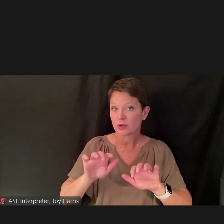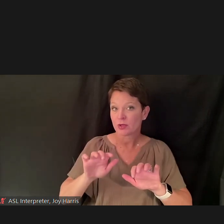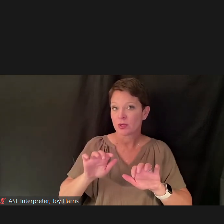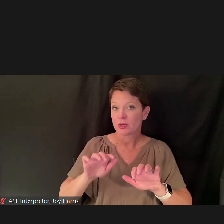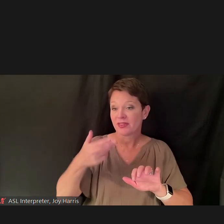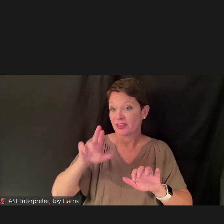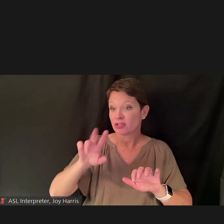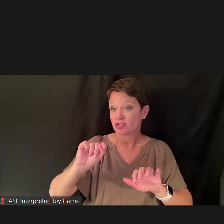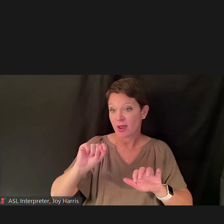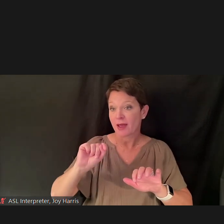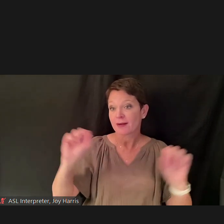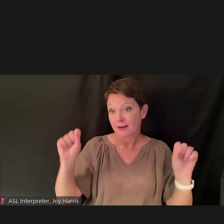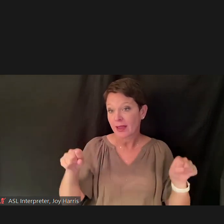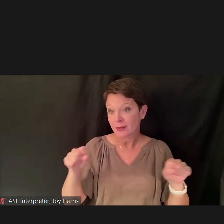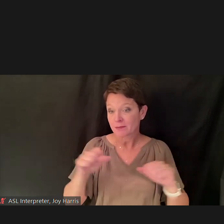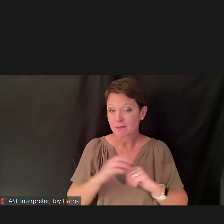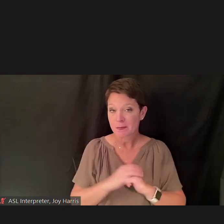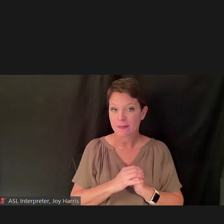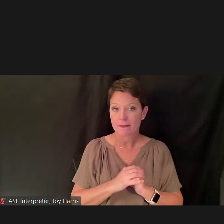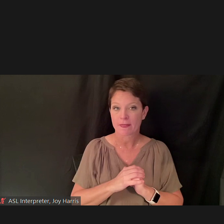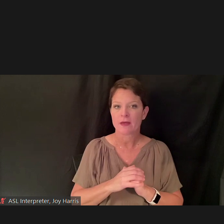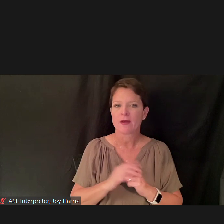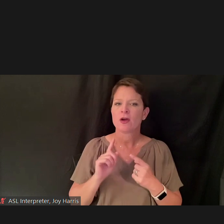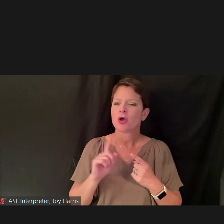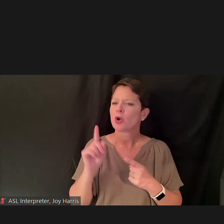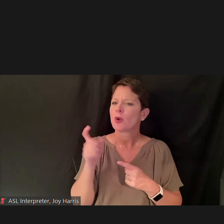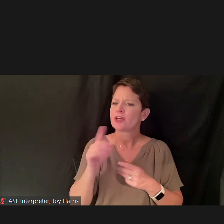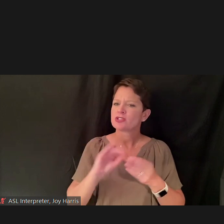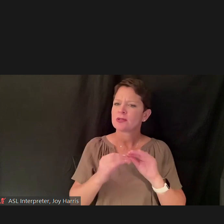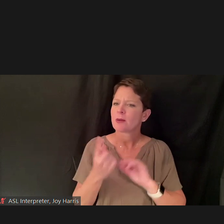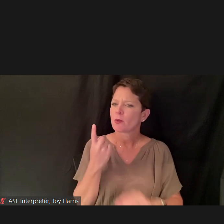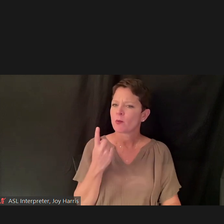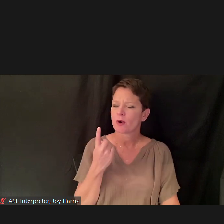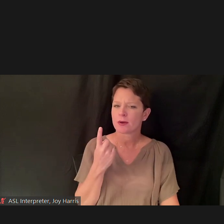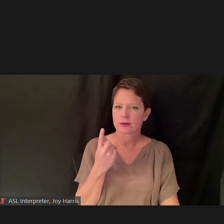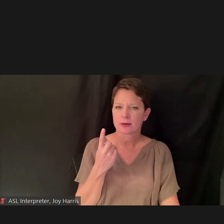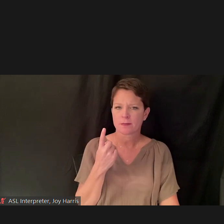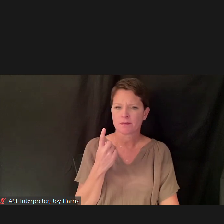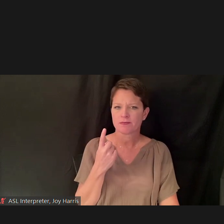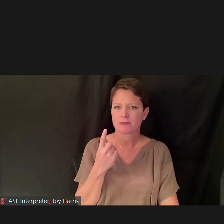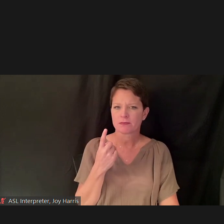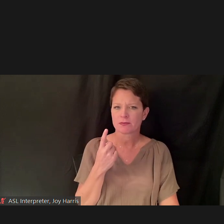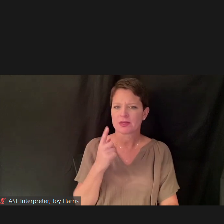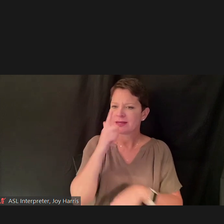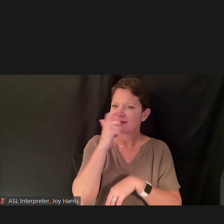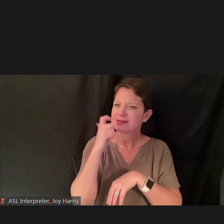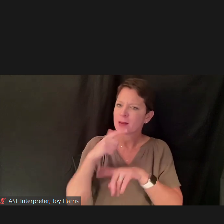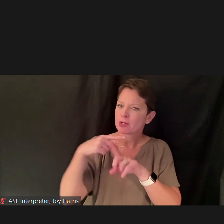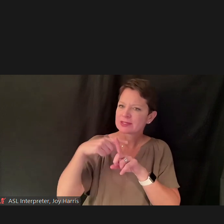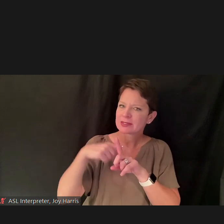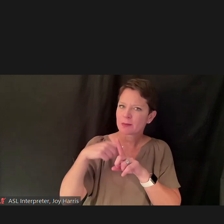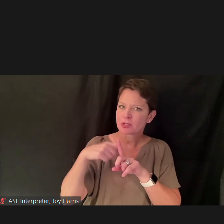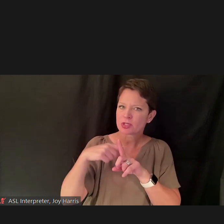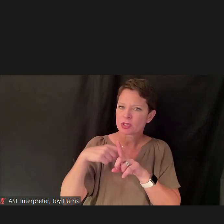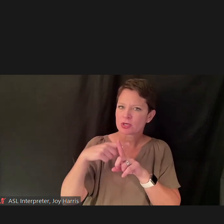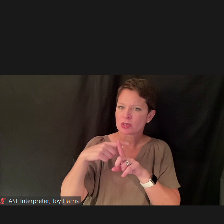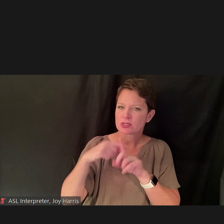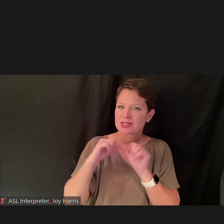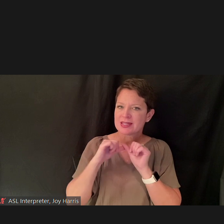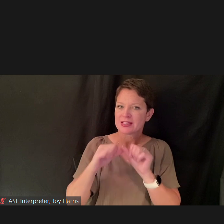Y puede poner sus contestaciones en el chat. La primera pregunta.